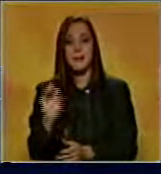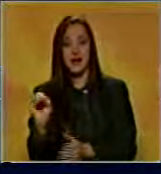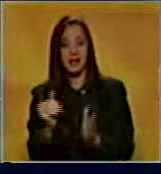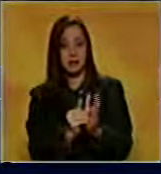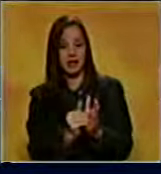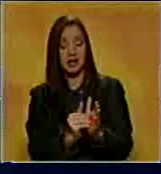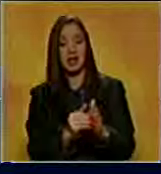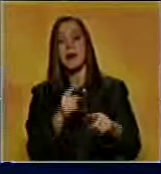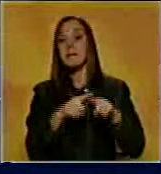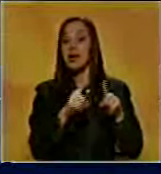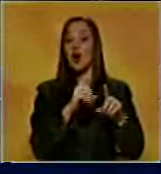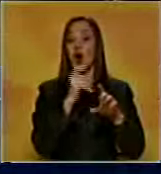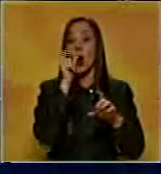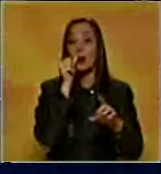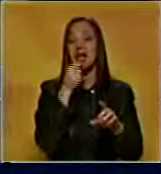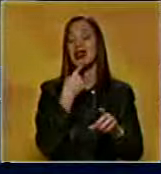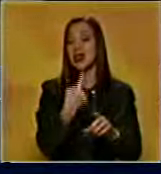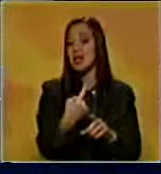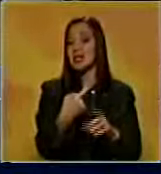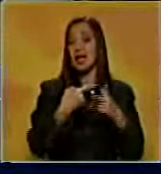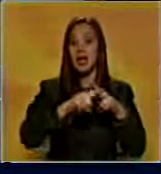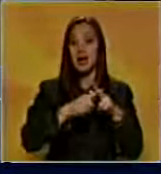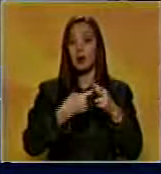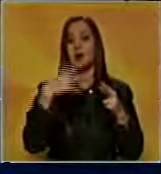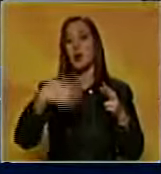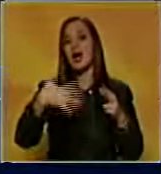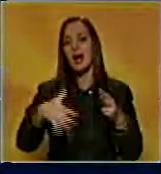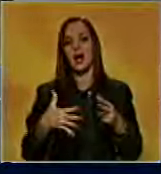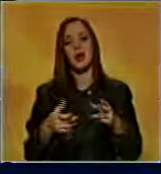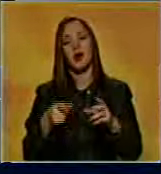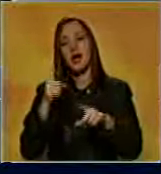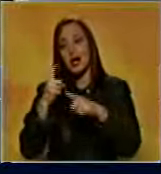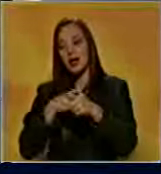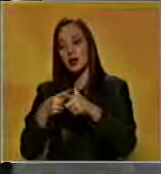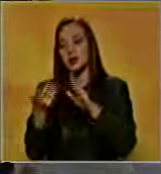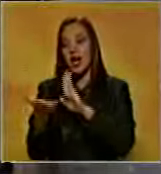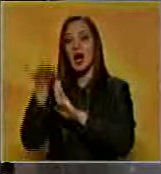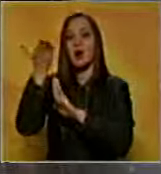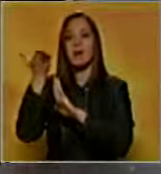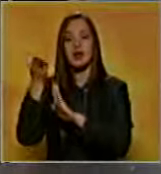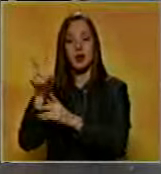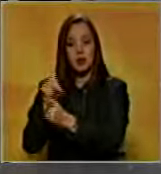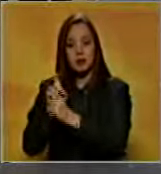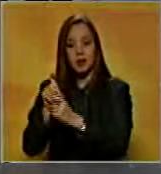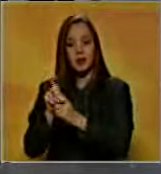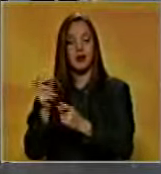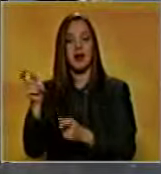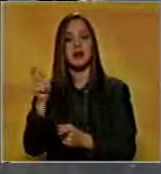el detonante para este ajuste en el precio del pasaje urbano. Desde Chacaíto, Rafael Aníbal Camacho, Noticiero Venevisión.